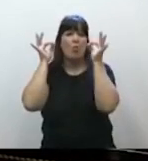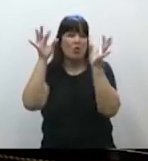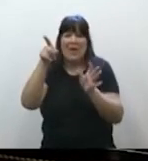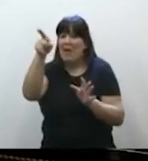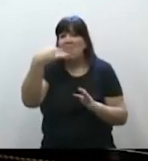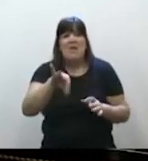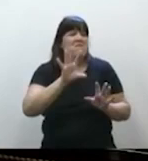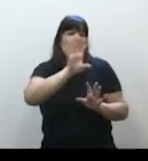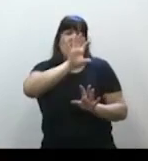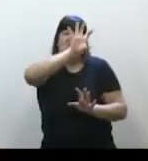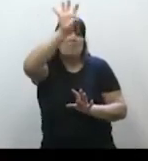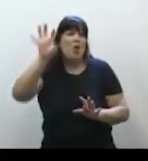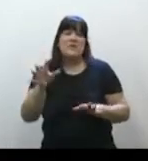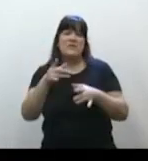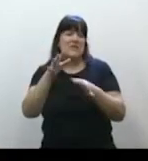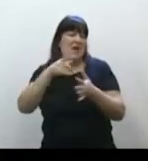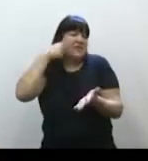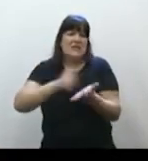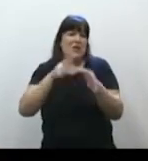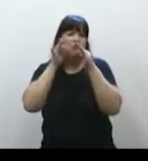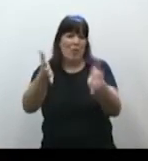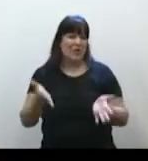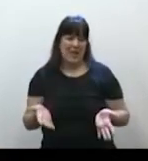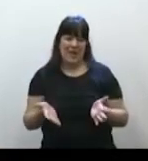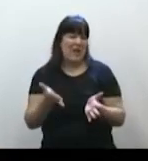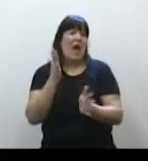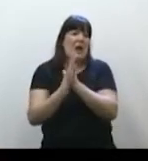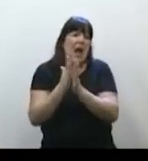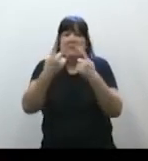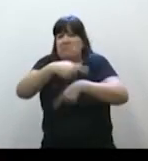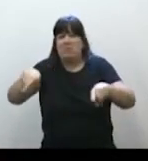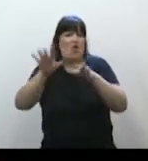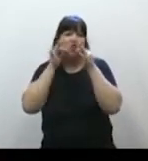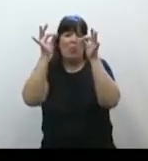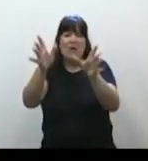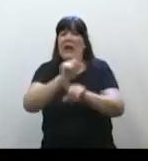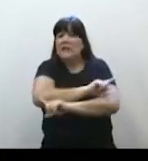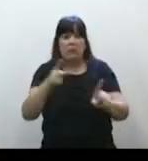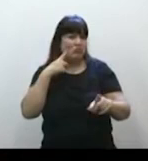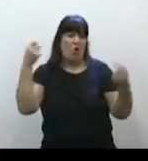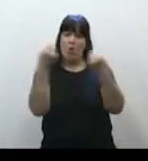fuera. Más allá que en este caso, tampoco estoy de acuerdo con la gratuidad.